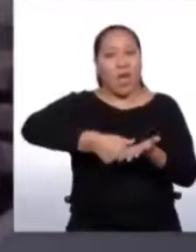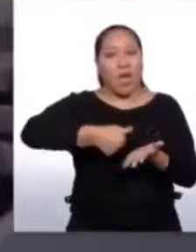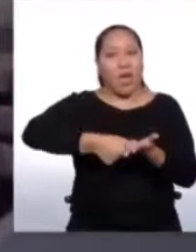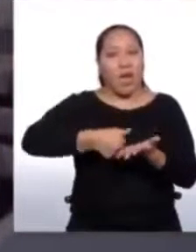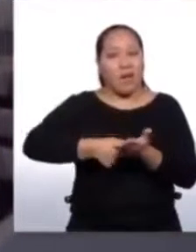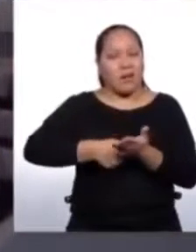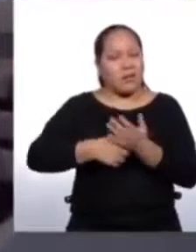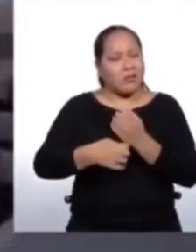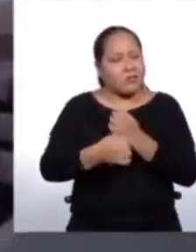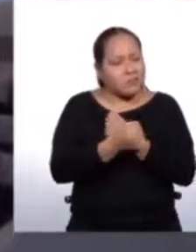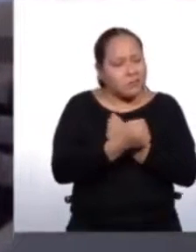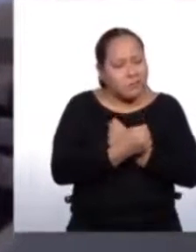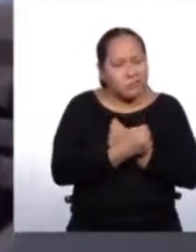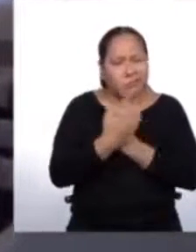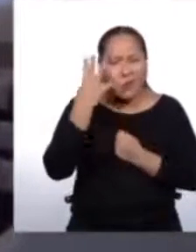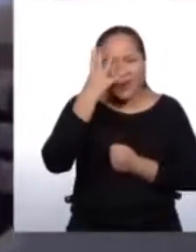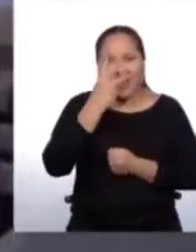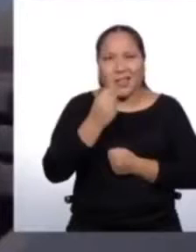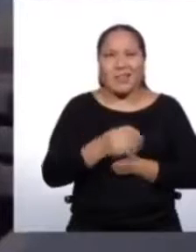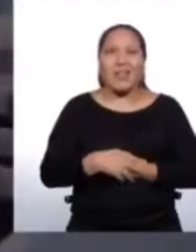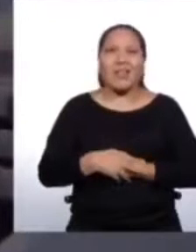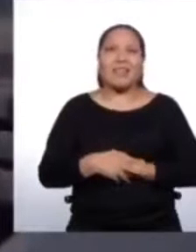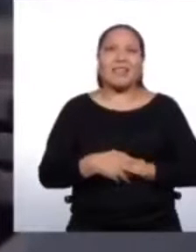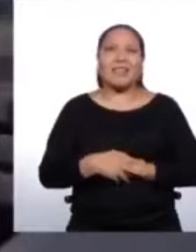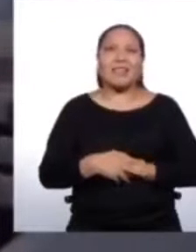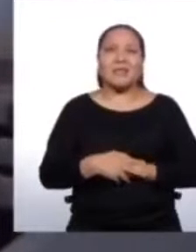muy cariñosa, muy simpática, muy irónica,